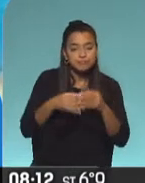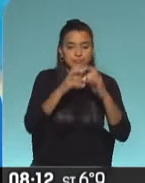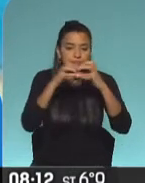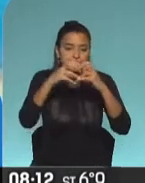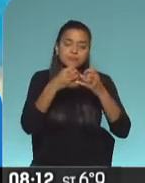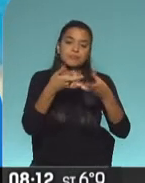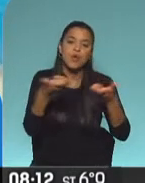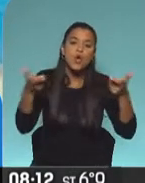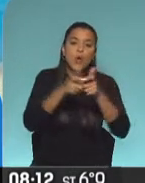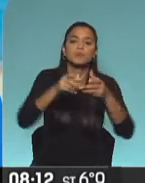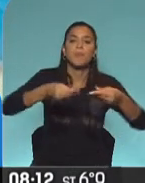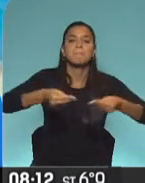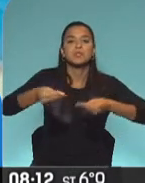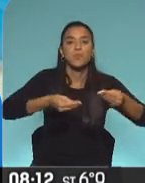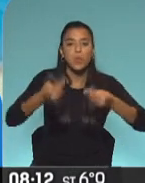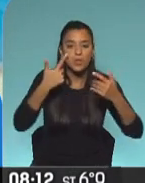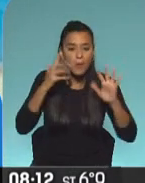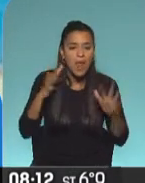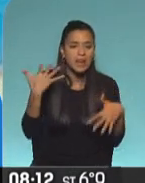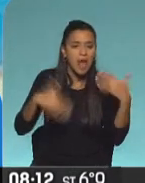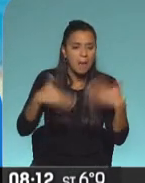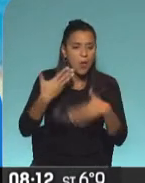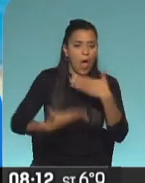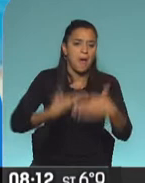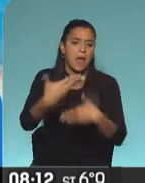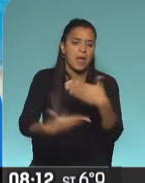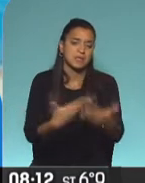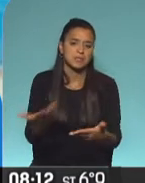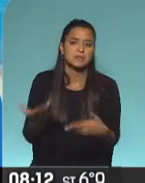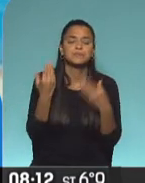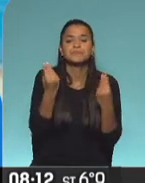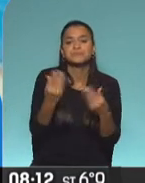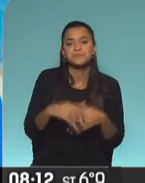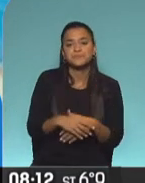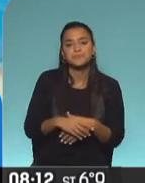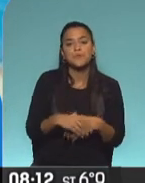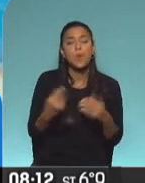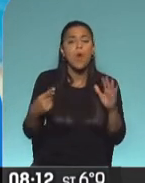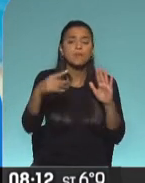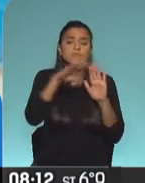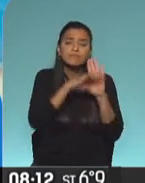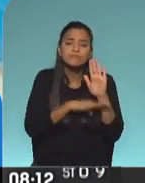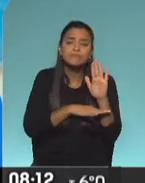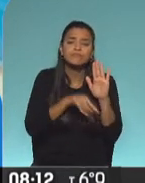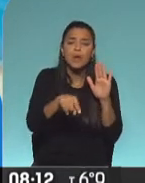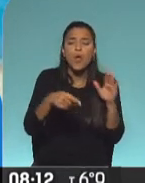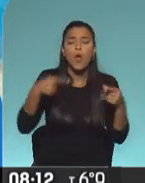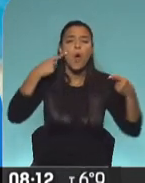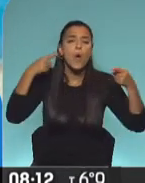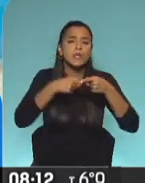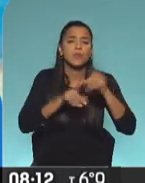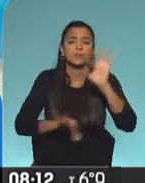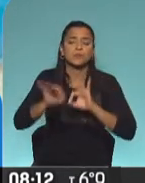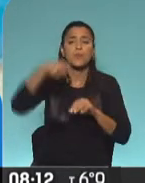en la Comisión de Presupuesto y que rápidamente avance. ¿Cuáles son los criterios de este proyecto? Es un